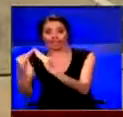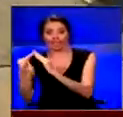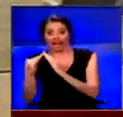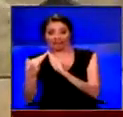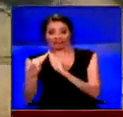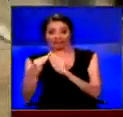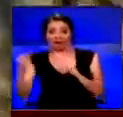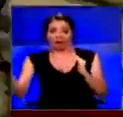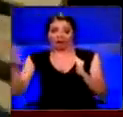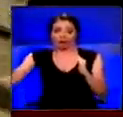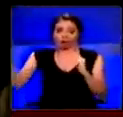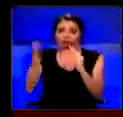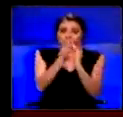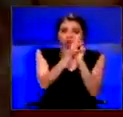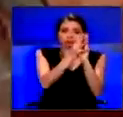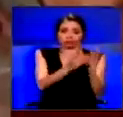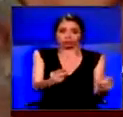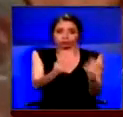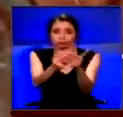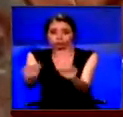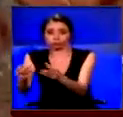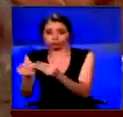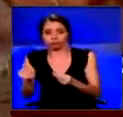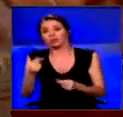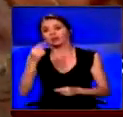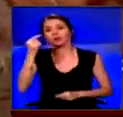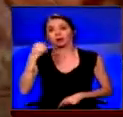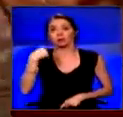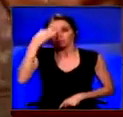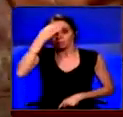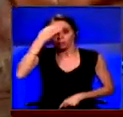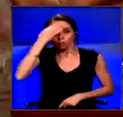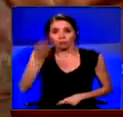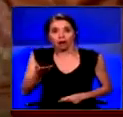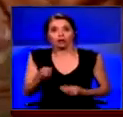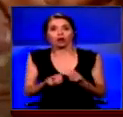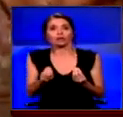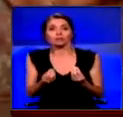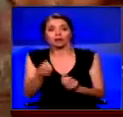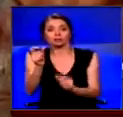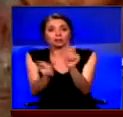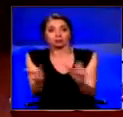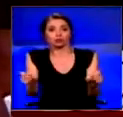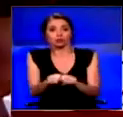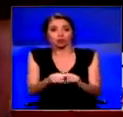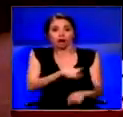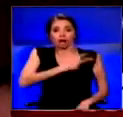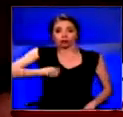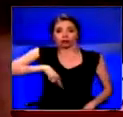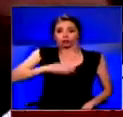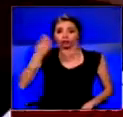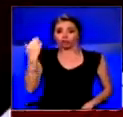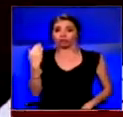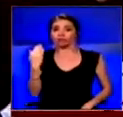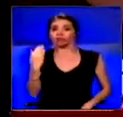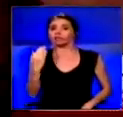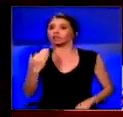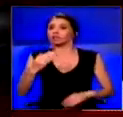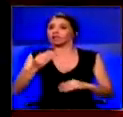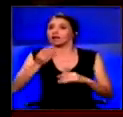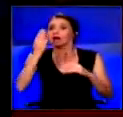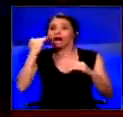fueron arrasadas por las llamas. Y preocupado de lo que está pasando la gente, de lo que pasó en los pozos. De las puras murallas no hay techo